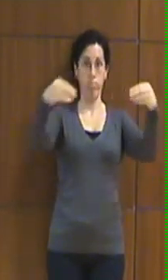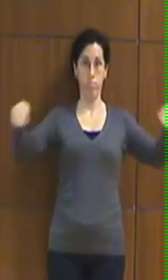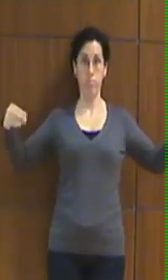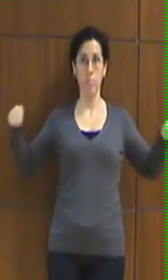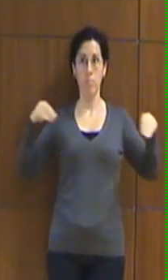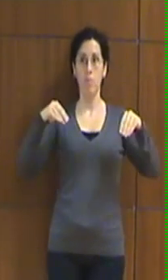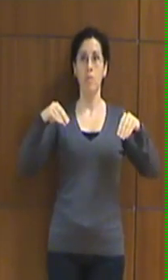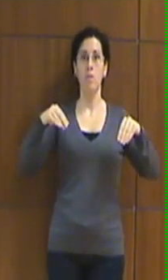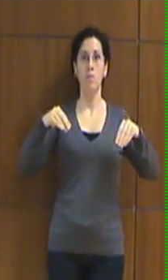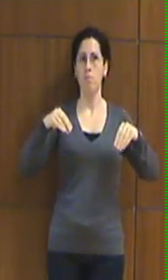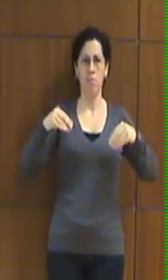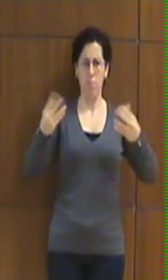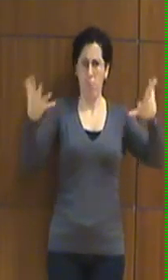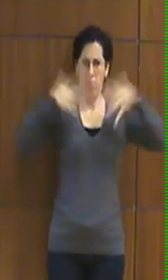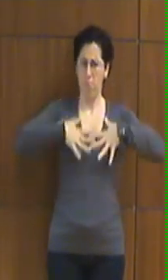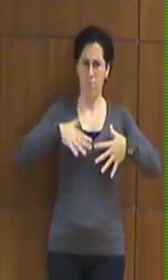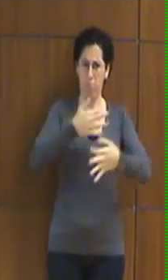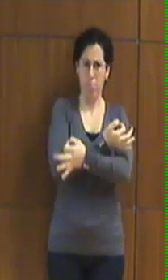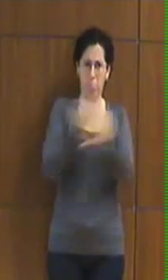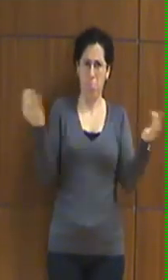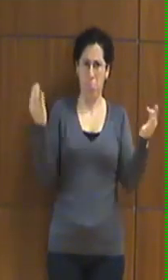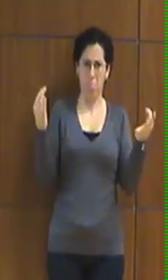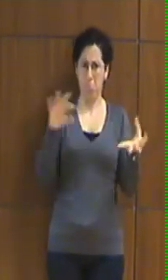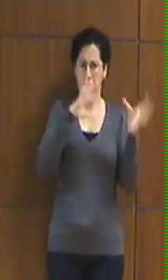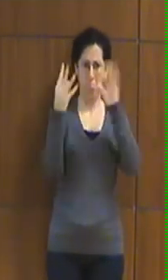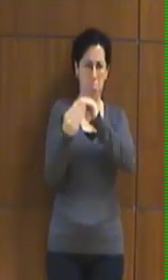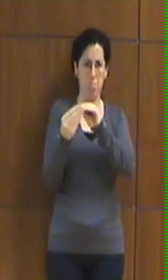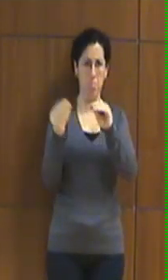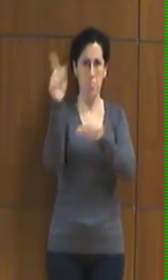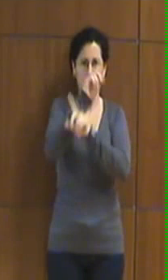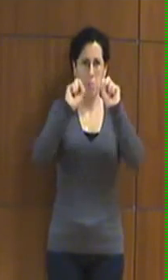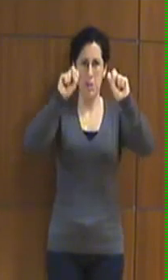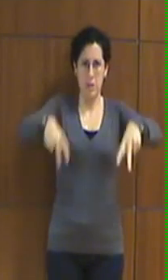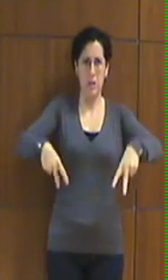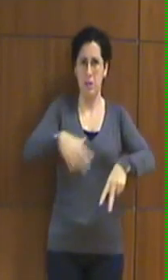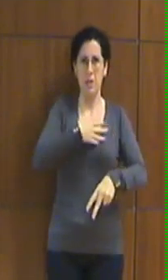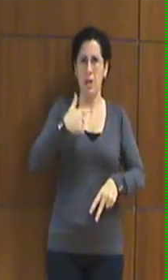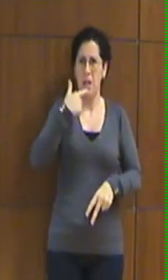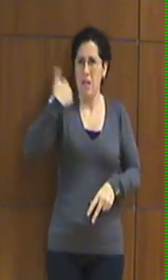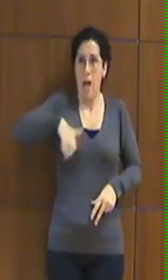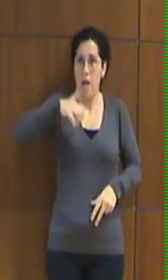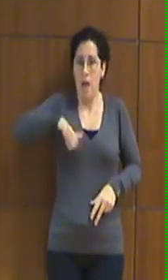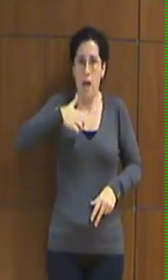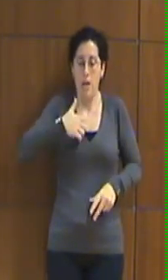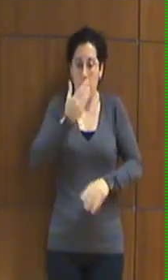están totalmente adaptados y han salido con los dedos ya,